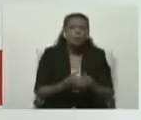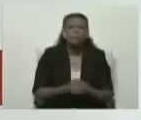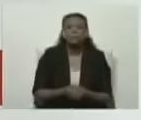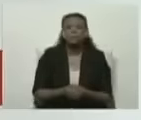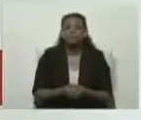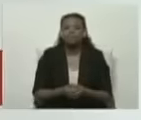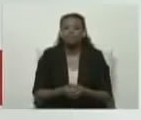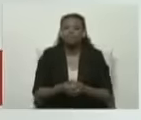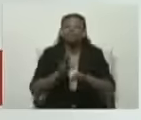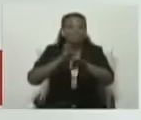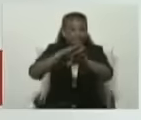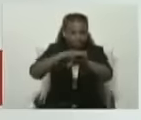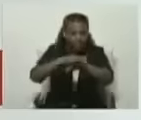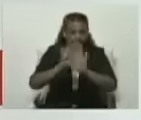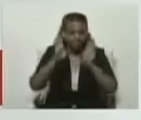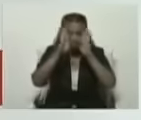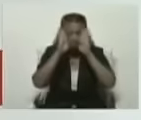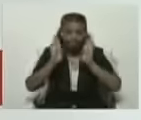Mire,